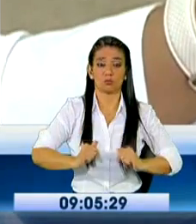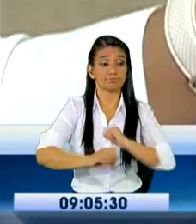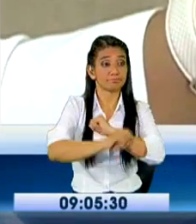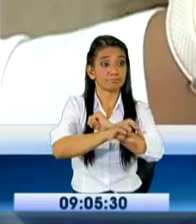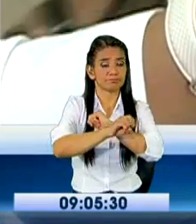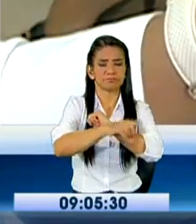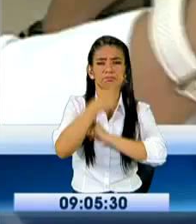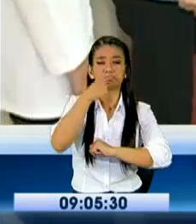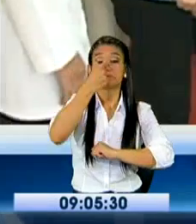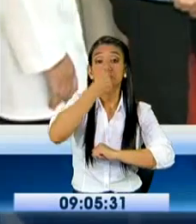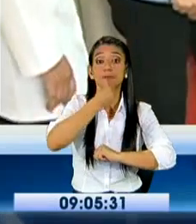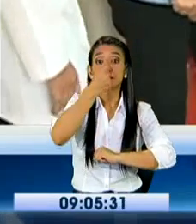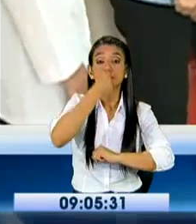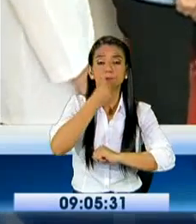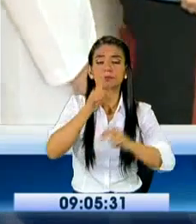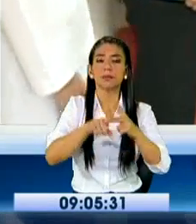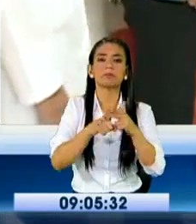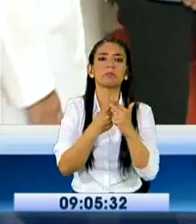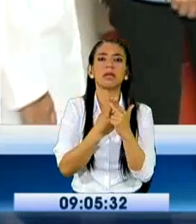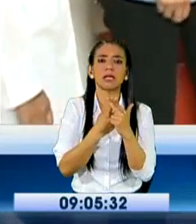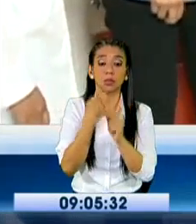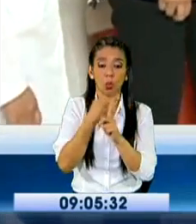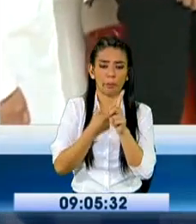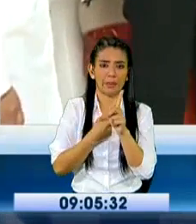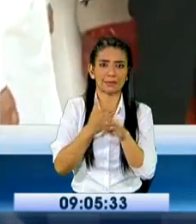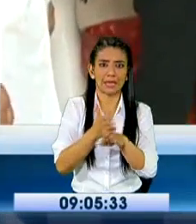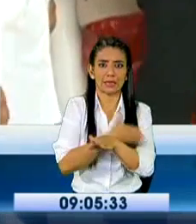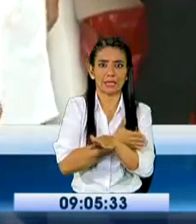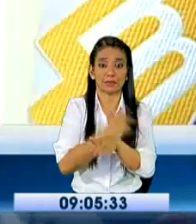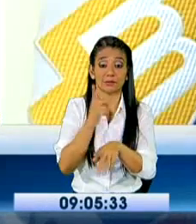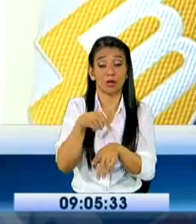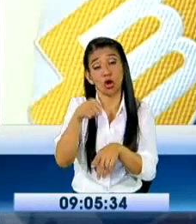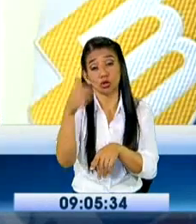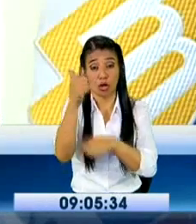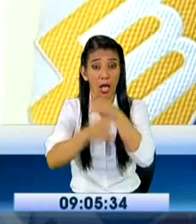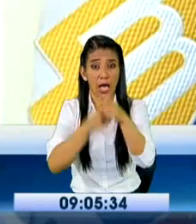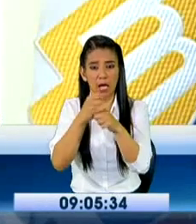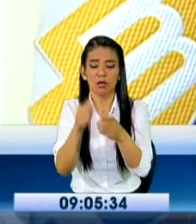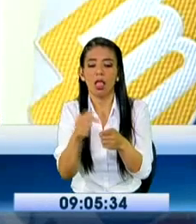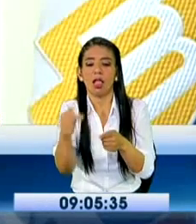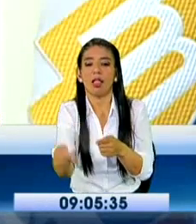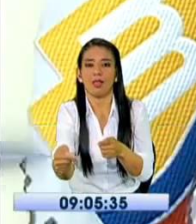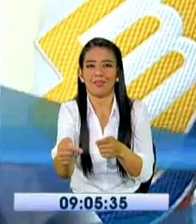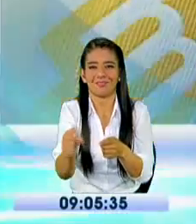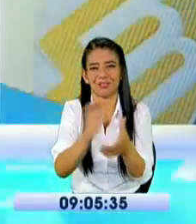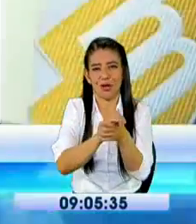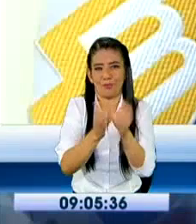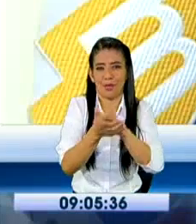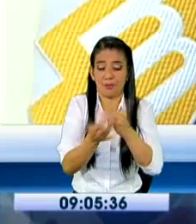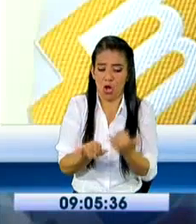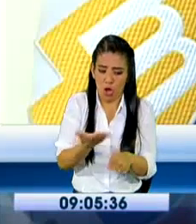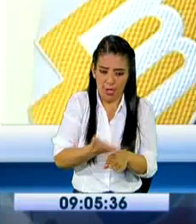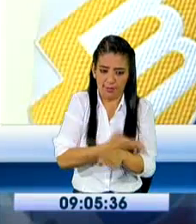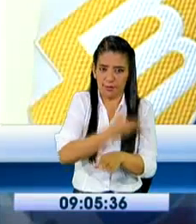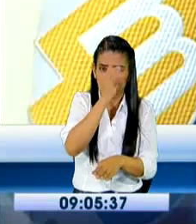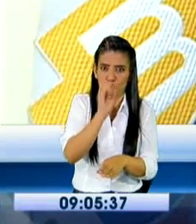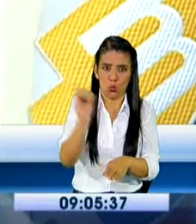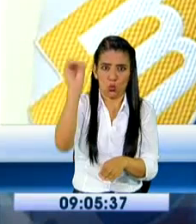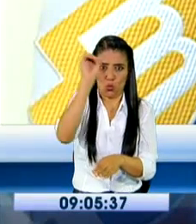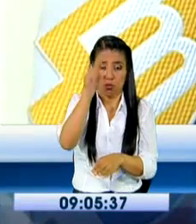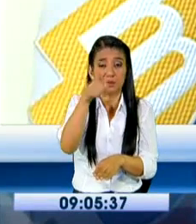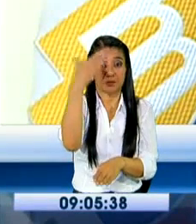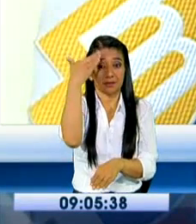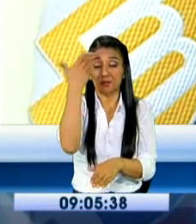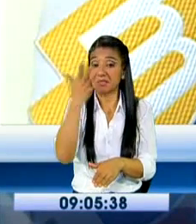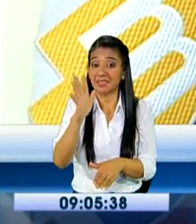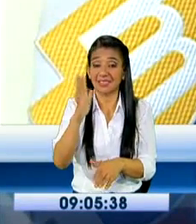contra la influenza inicia un mes antes en relación de otros años. Porque como todos conocemos, nos estamos enfrentando al evento del